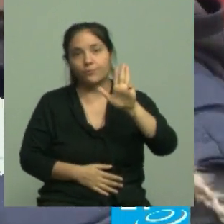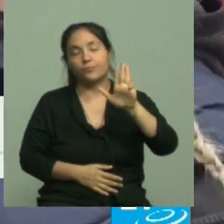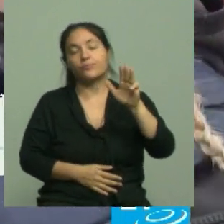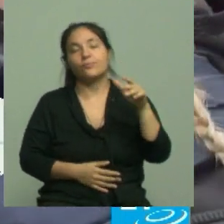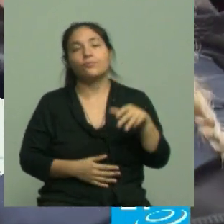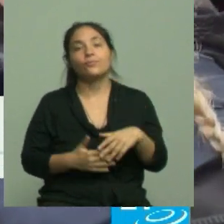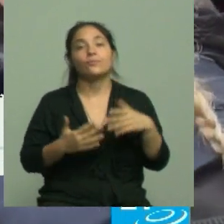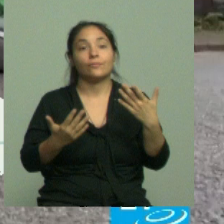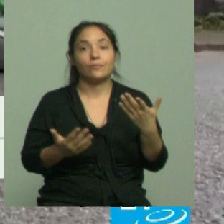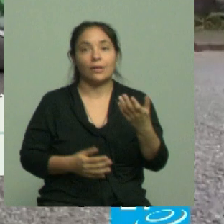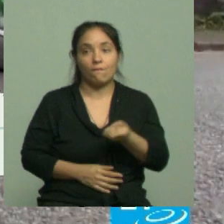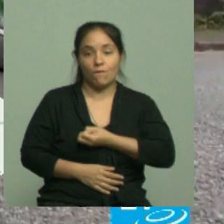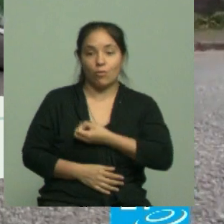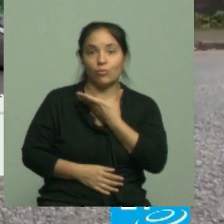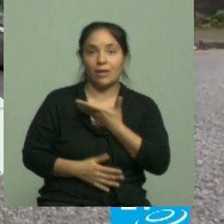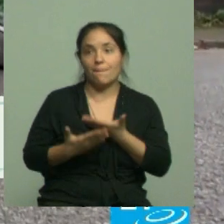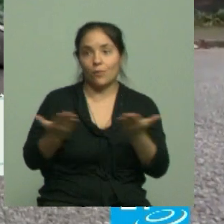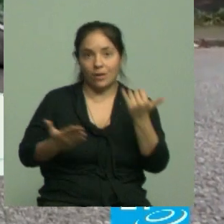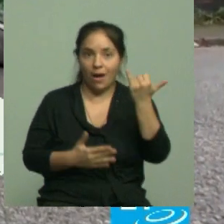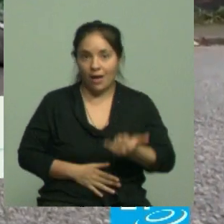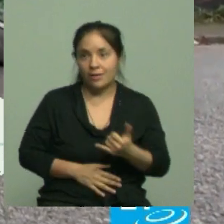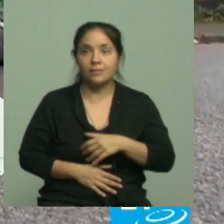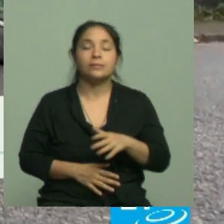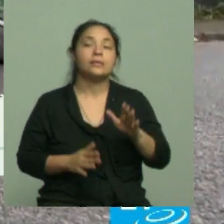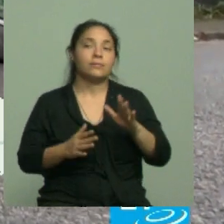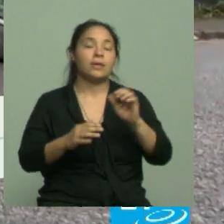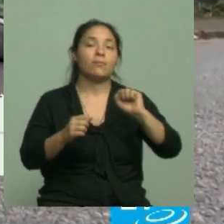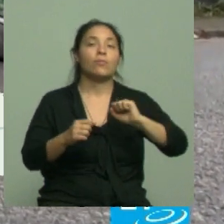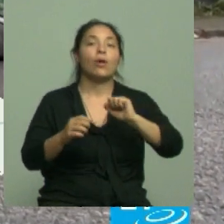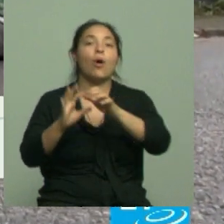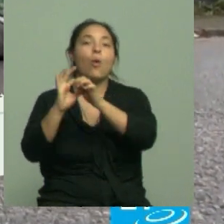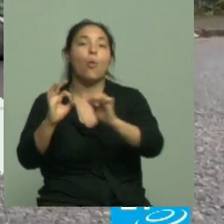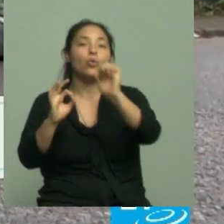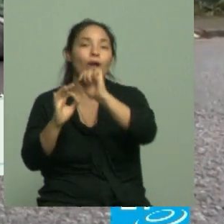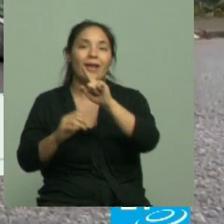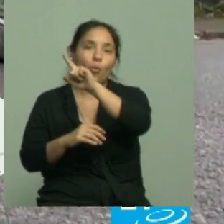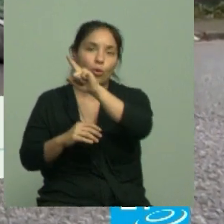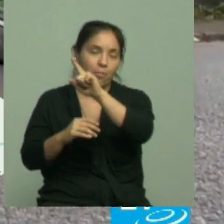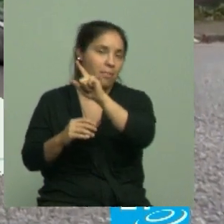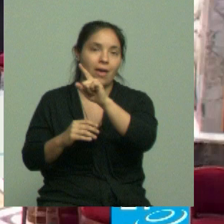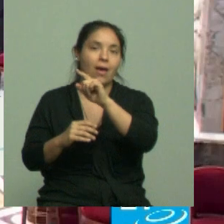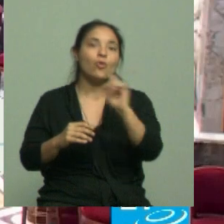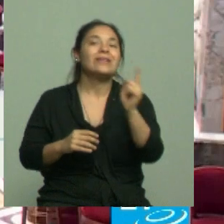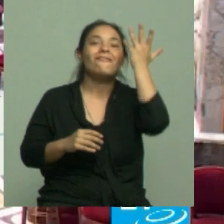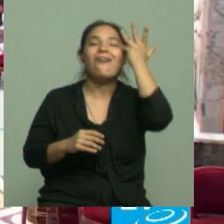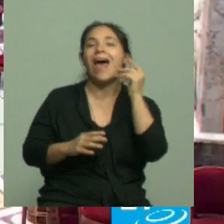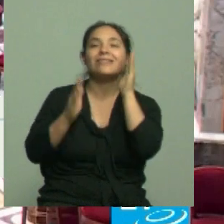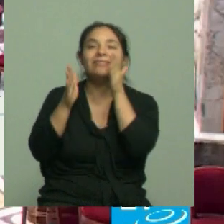hecho, a nivel público ha planteado que el que va a decir es la Unión Europea y no Francia, y a eso ya cuando entras en esos pantanos